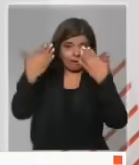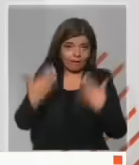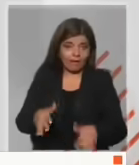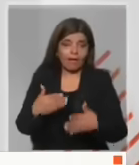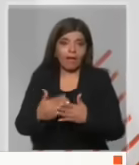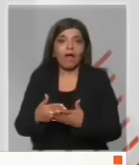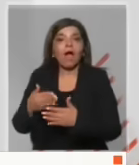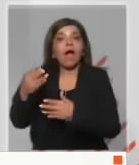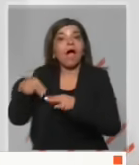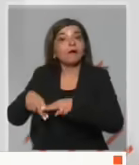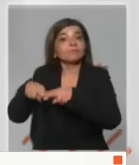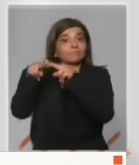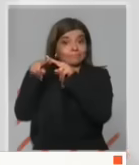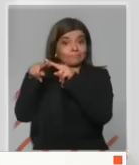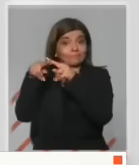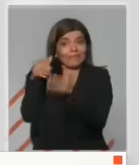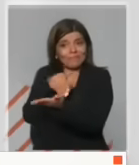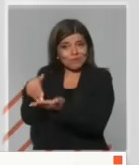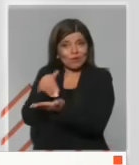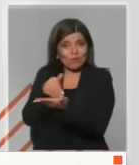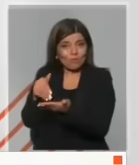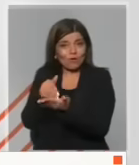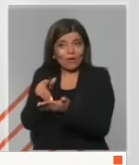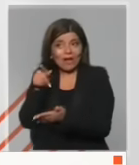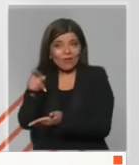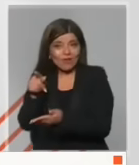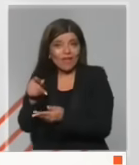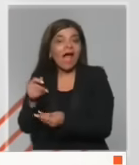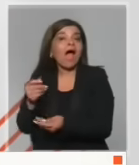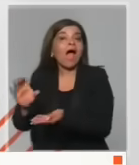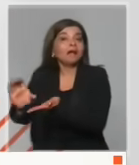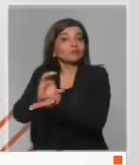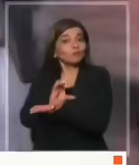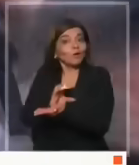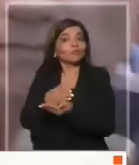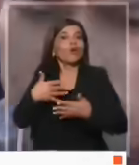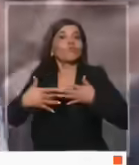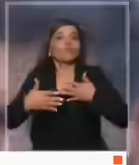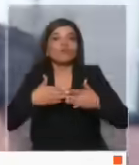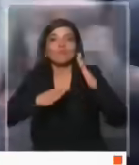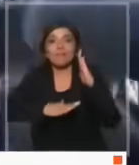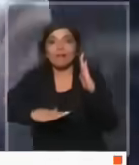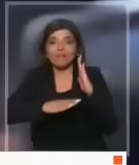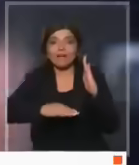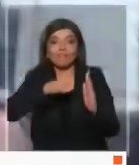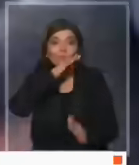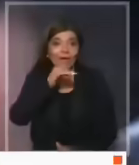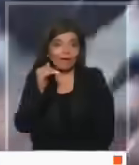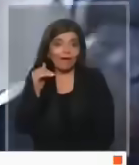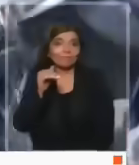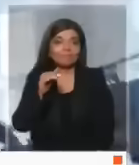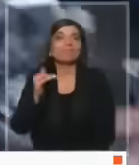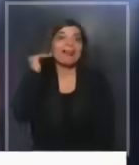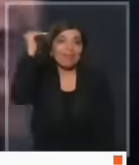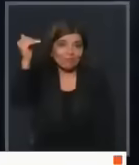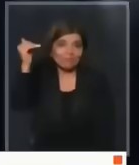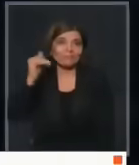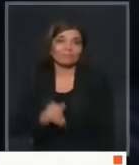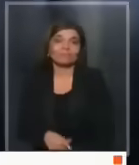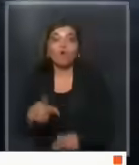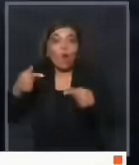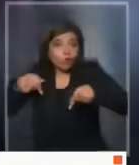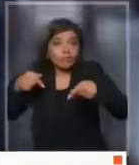millonarios ingresos obtenidos tras su irrupción en una plataforma de contenido para adultos. Yo voy a seguir trabajando en mi trabajo hoy